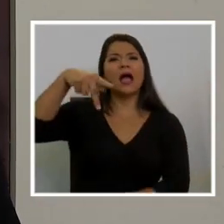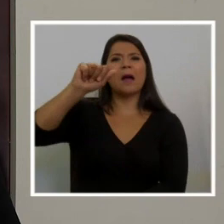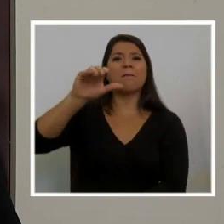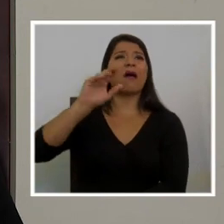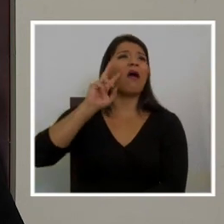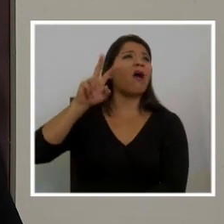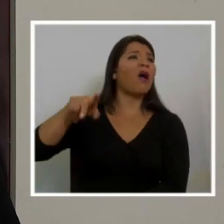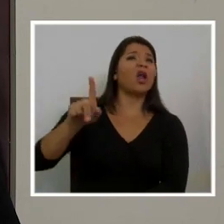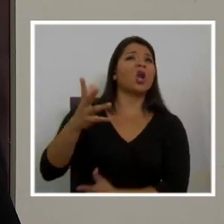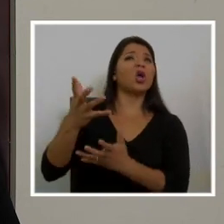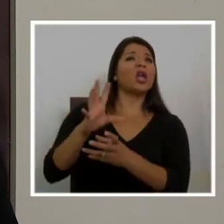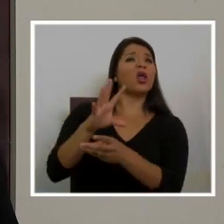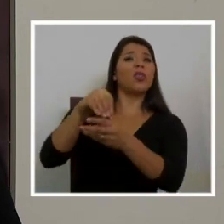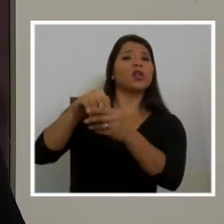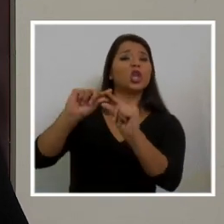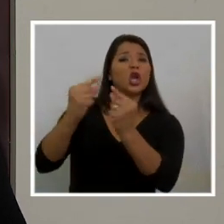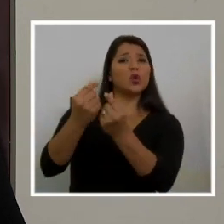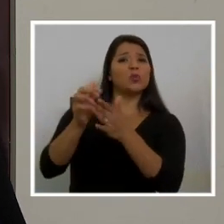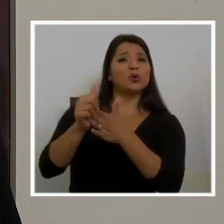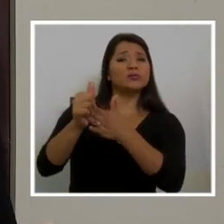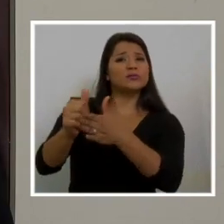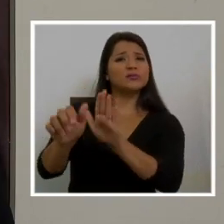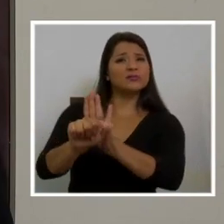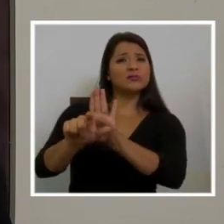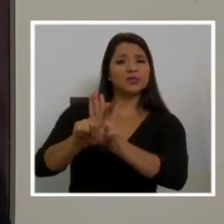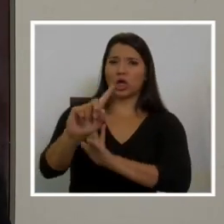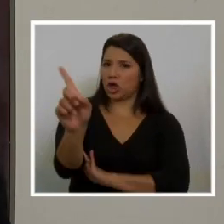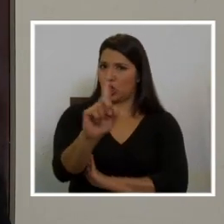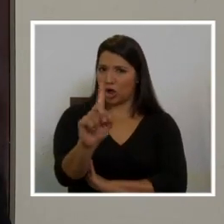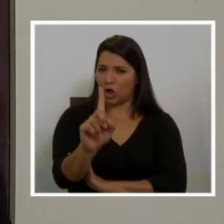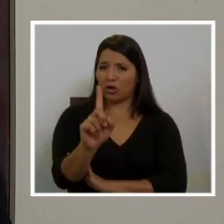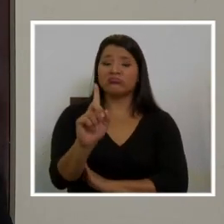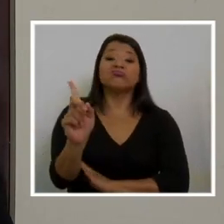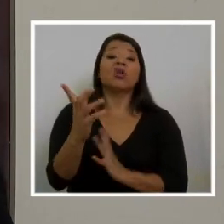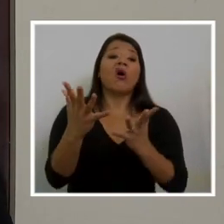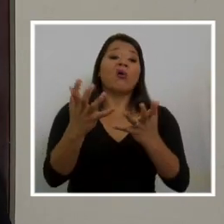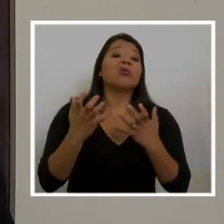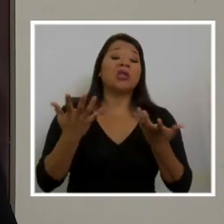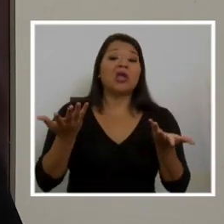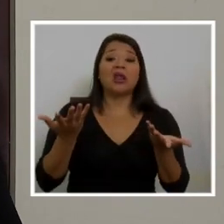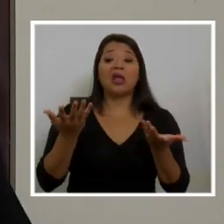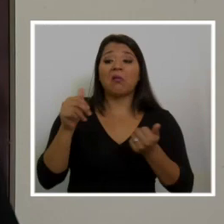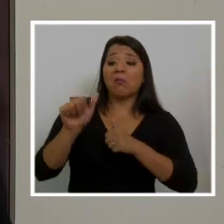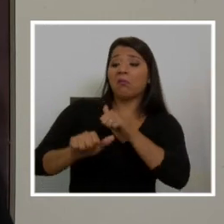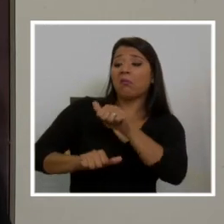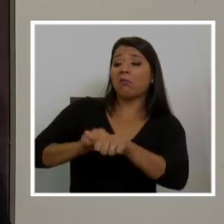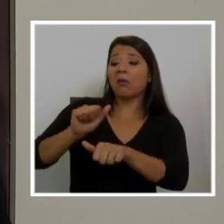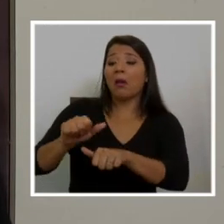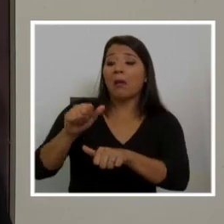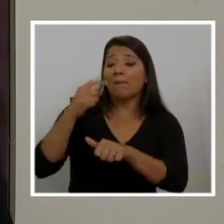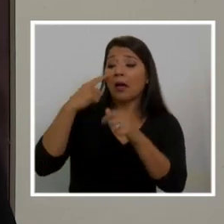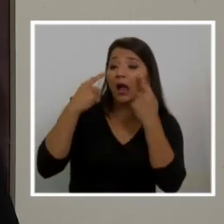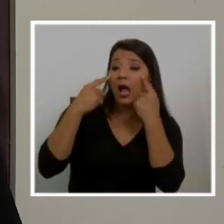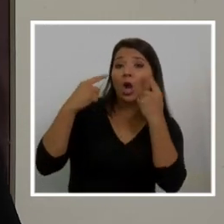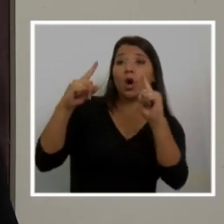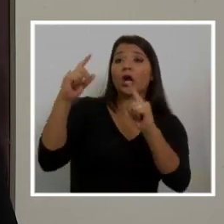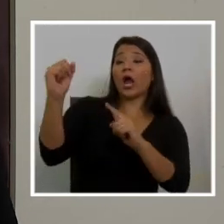directorio, es que no va a desgastarse innecesariamente en obtener un puesto en el